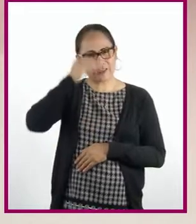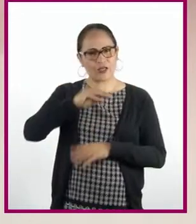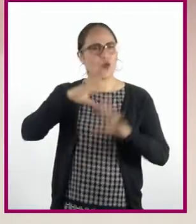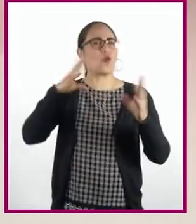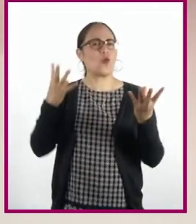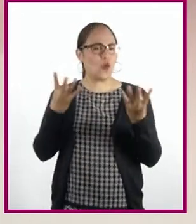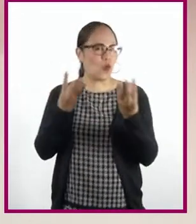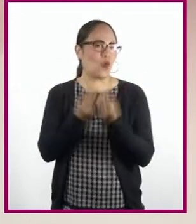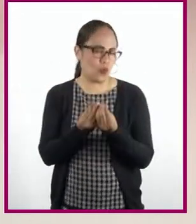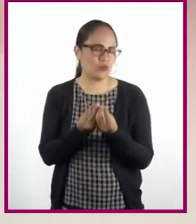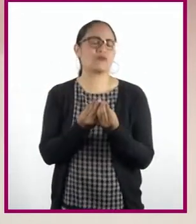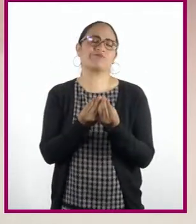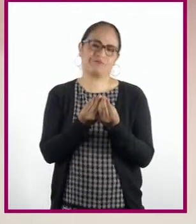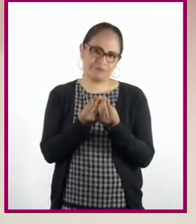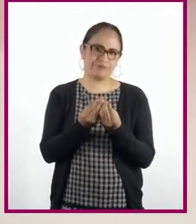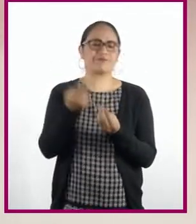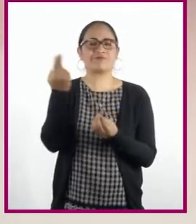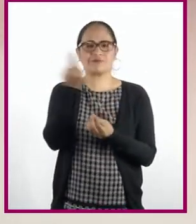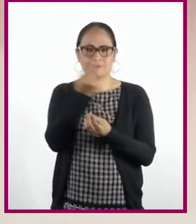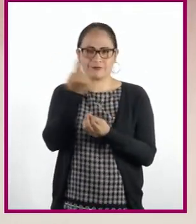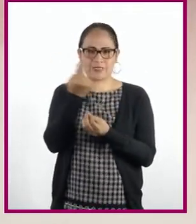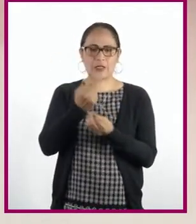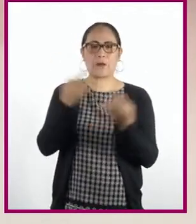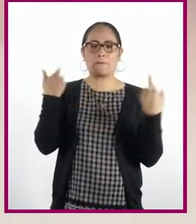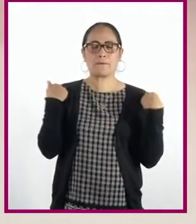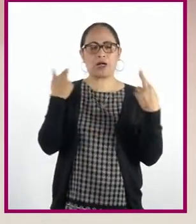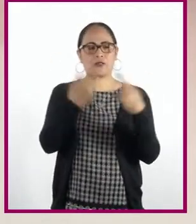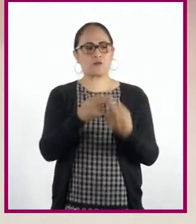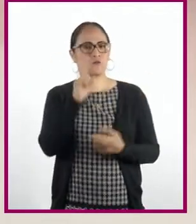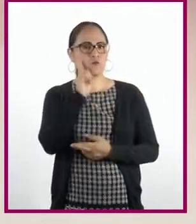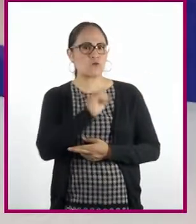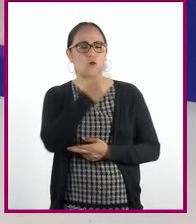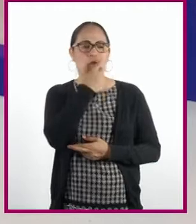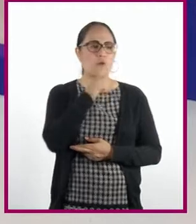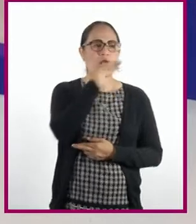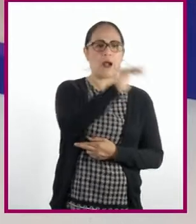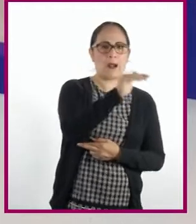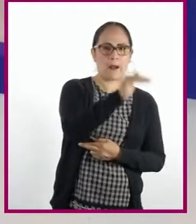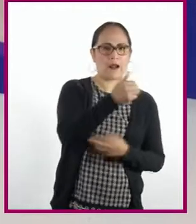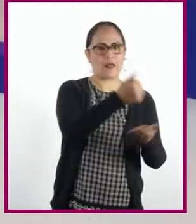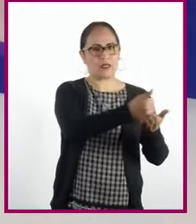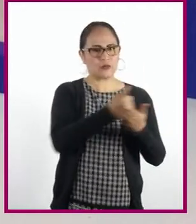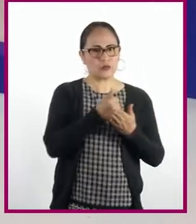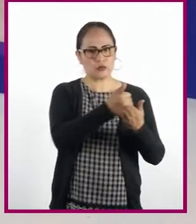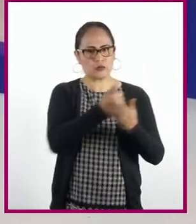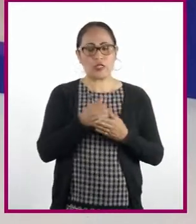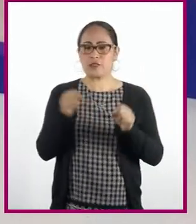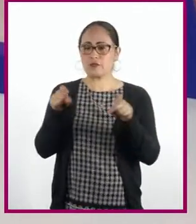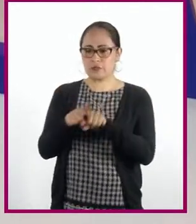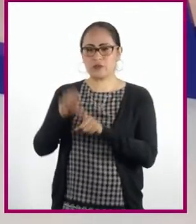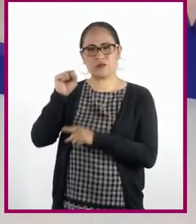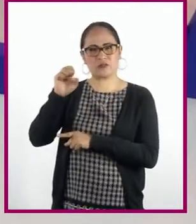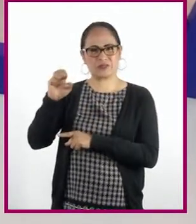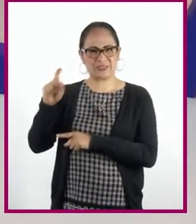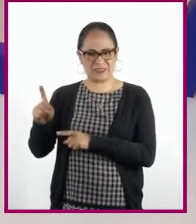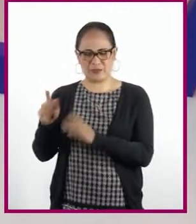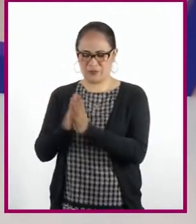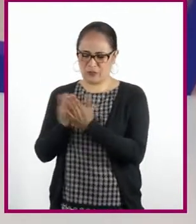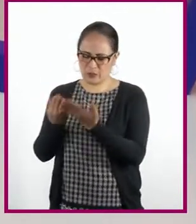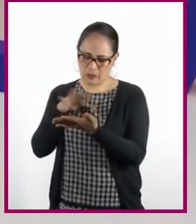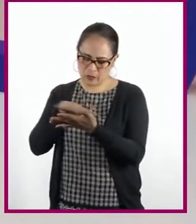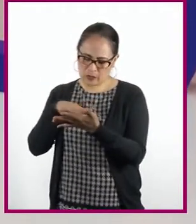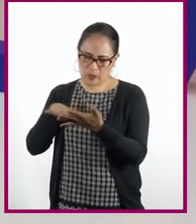por lo que les recomiendo apoyarse en su maestra o maestro, así como en su libro de texto, para complementar